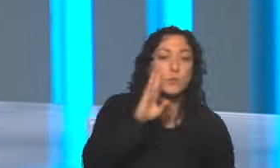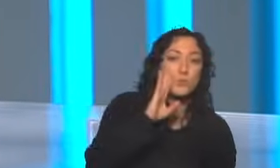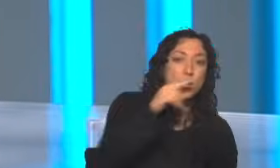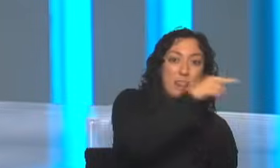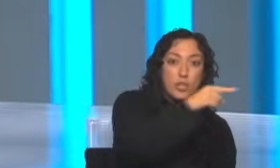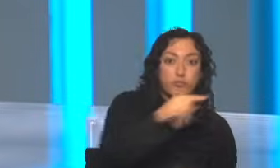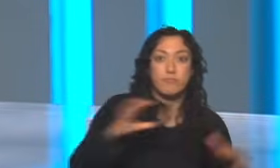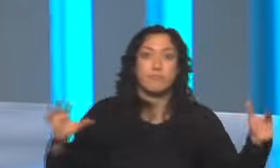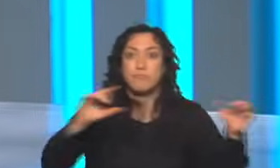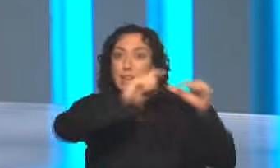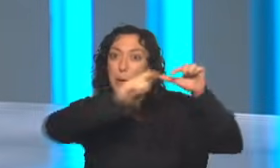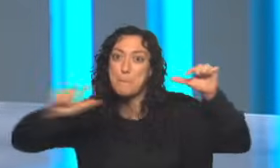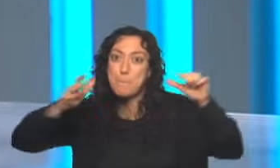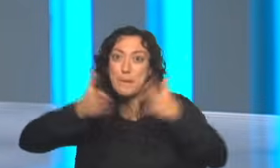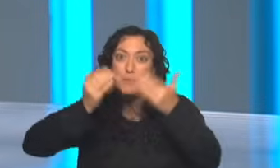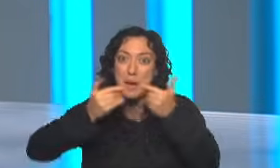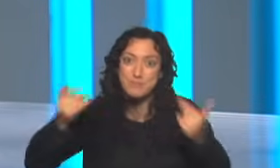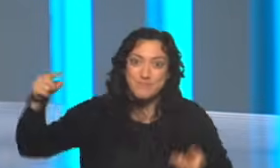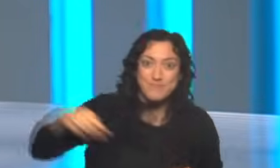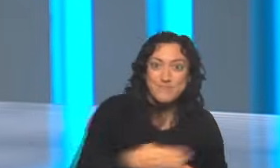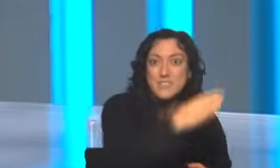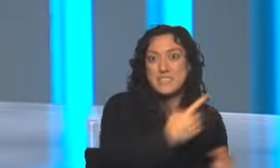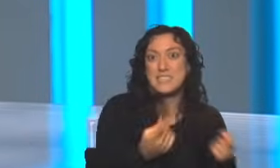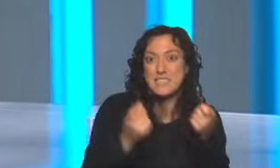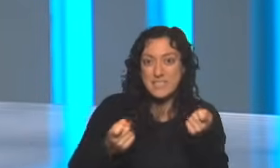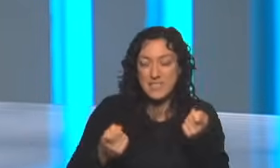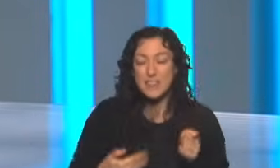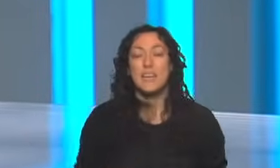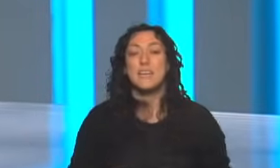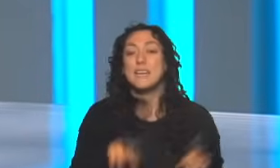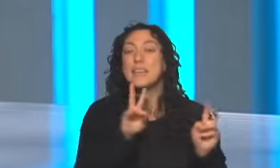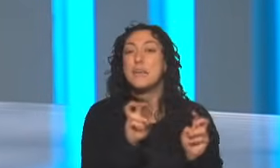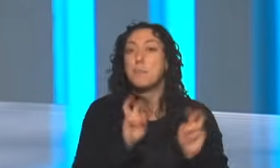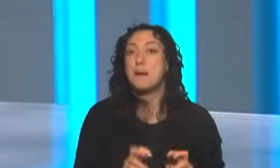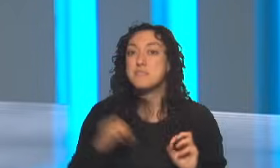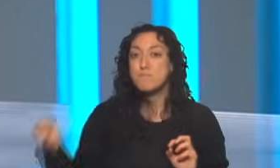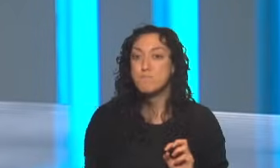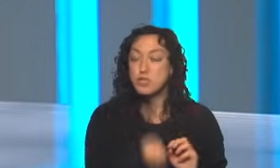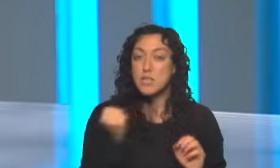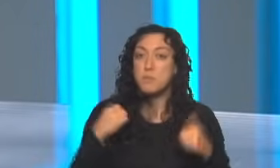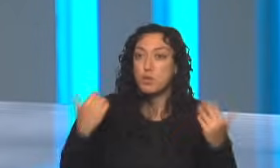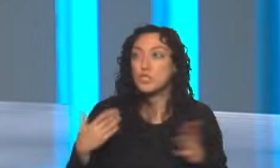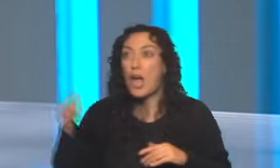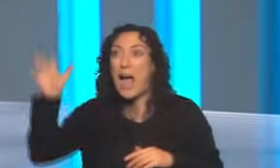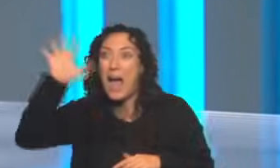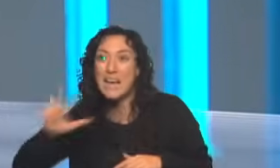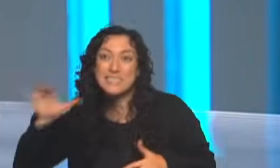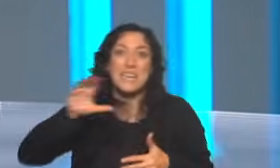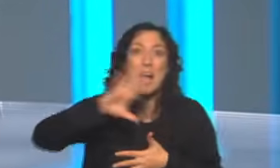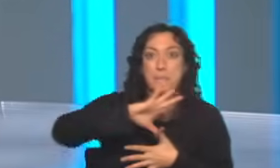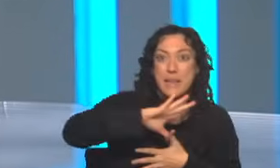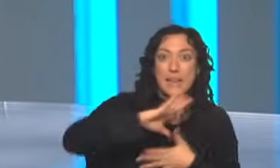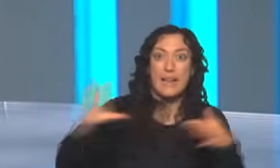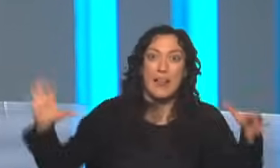Unidos, que son dos temas importantes y que lo que genera también ese vínculo entre Asia y América.